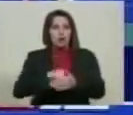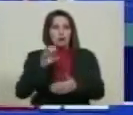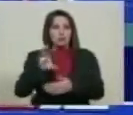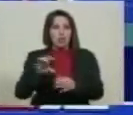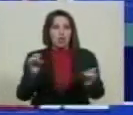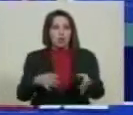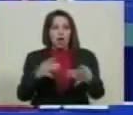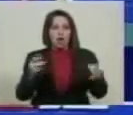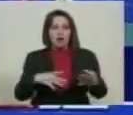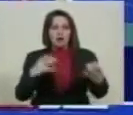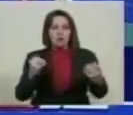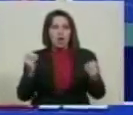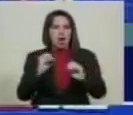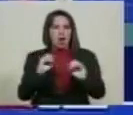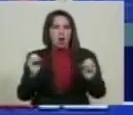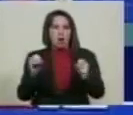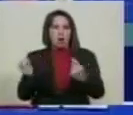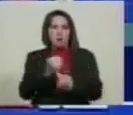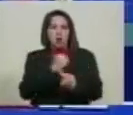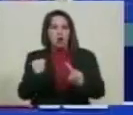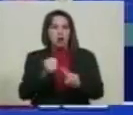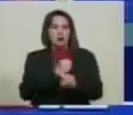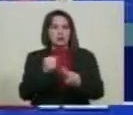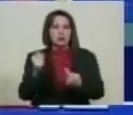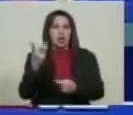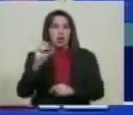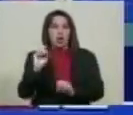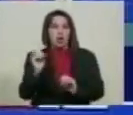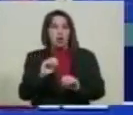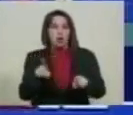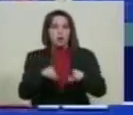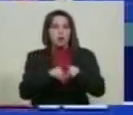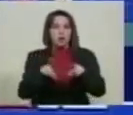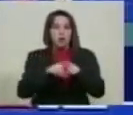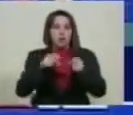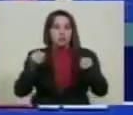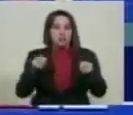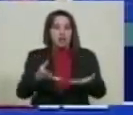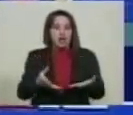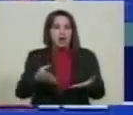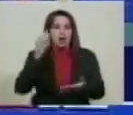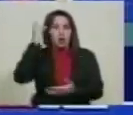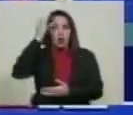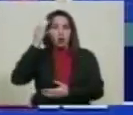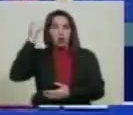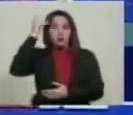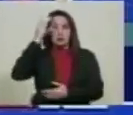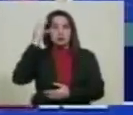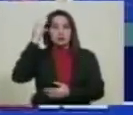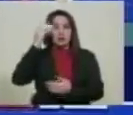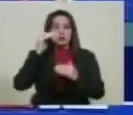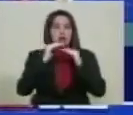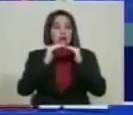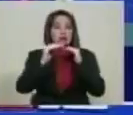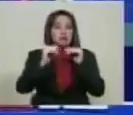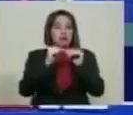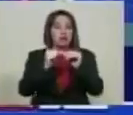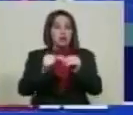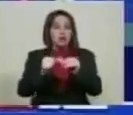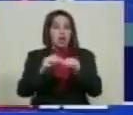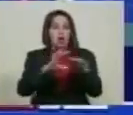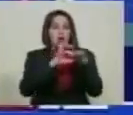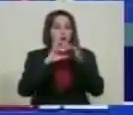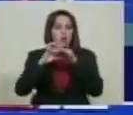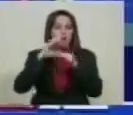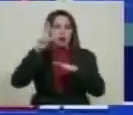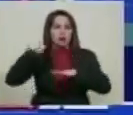o violencia. Una gran vacuna de paz, de conciencia, una gran vacuna de estabilidad y de unión nacional